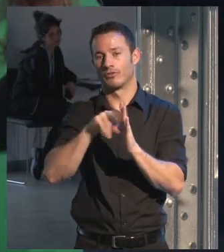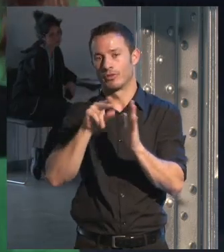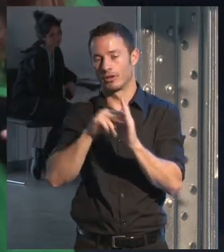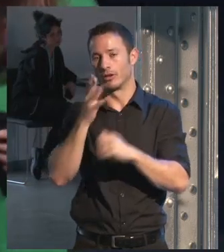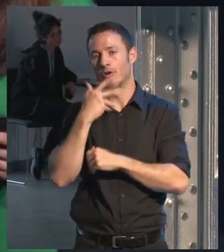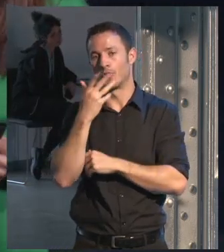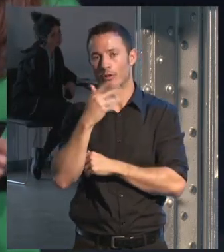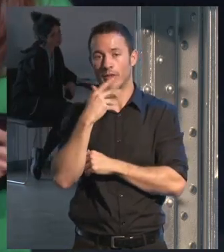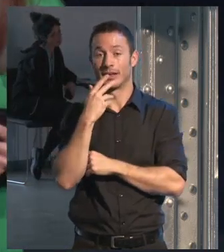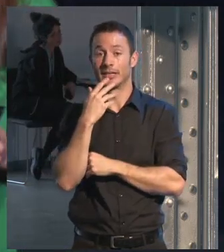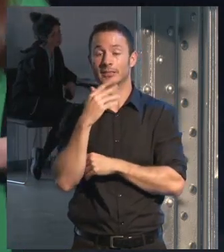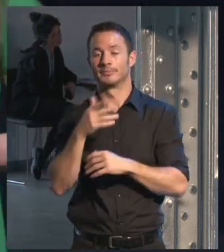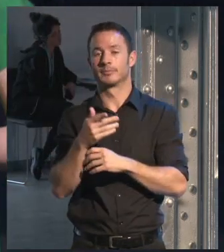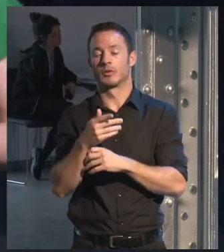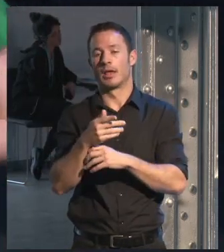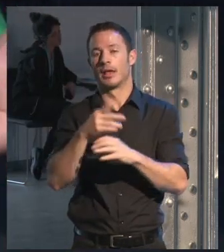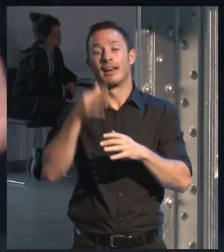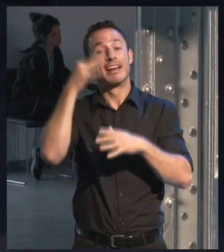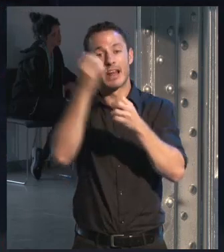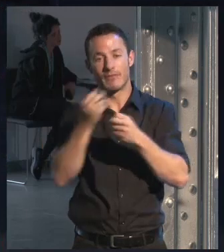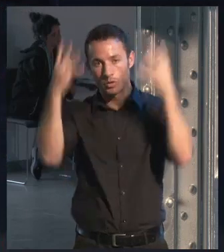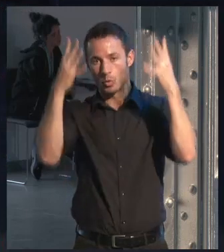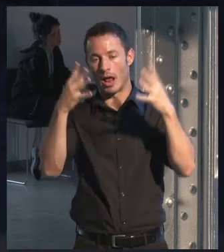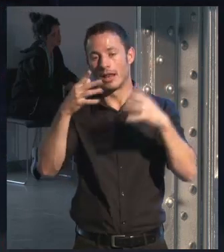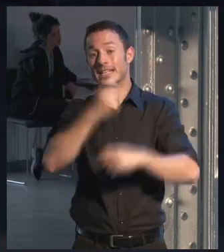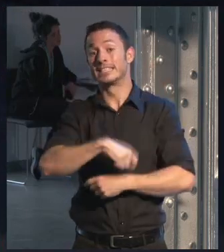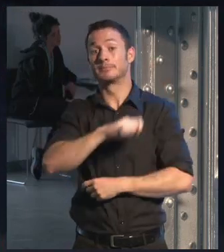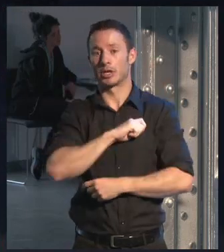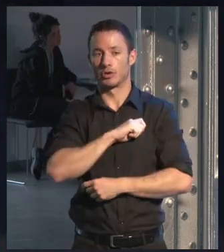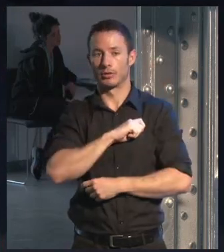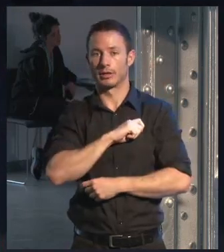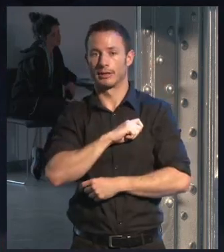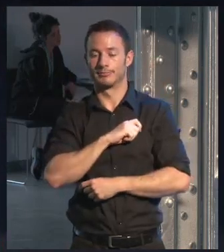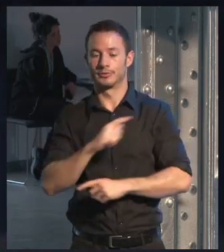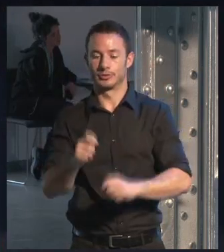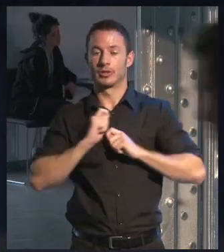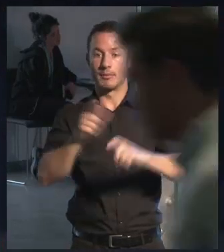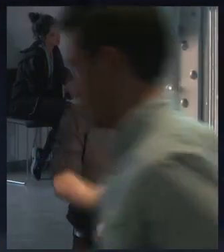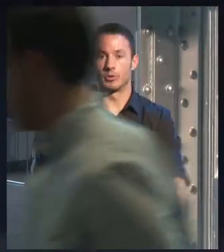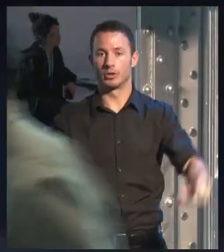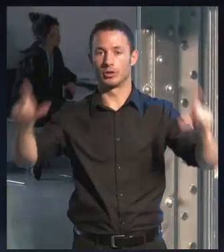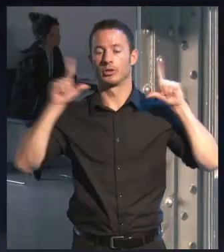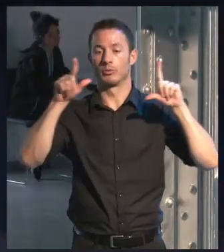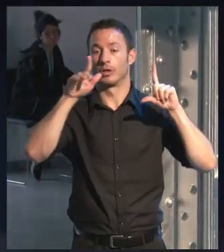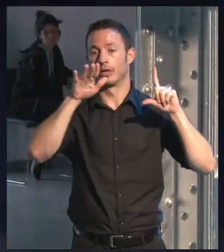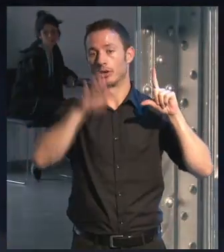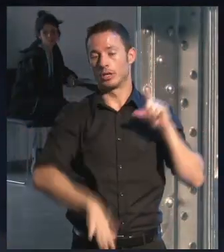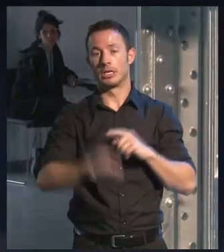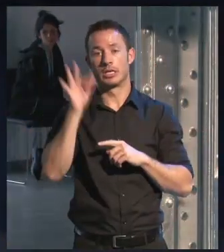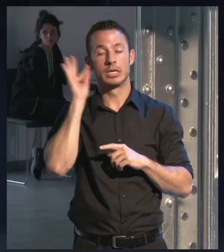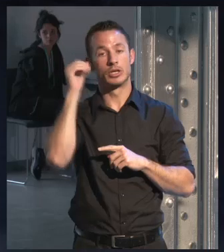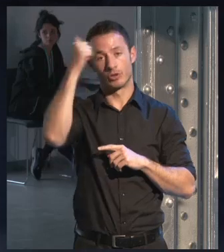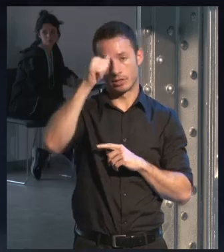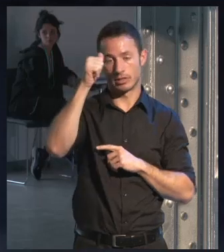la primera pieza de realidad virtual en español que nos pone en la piel de un niño o de una niña que sufre